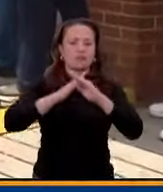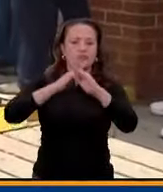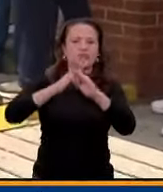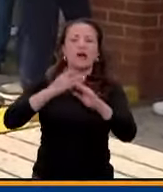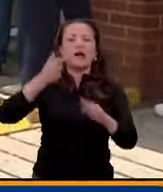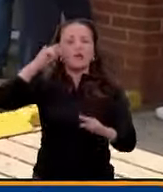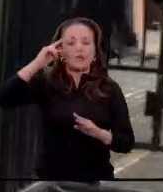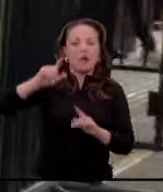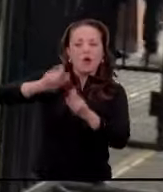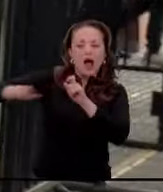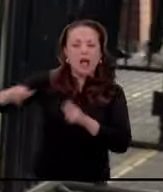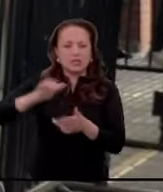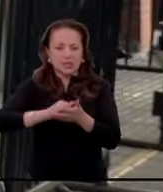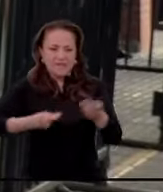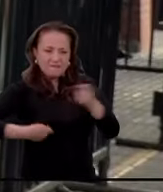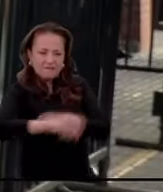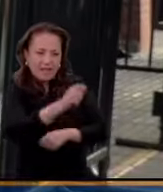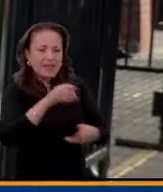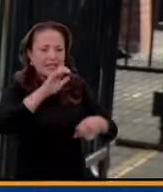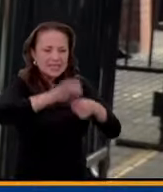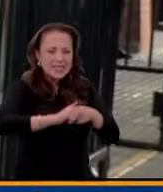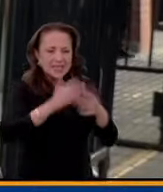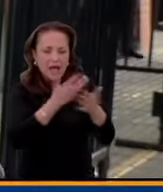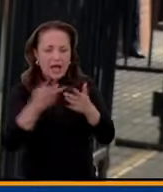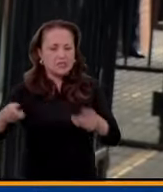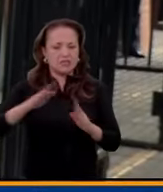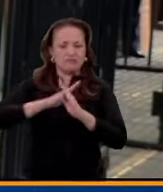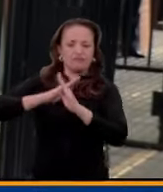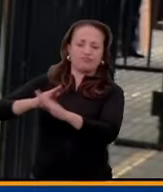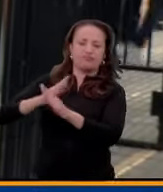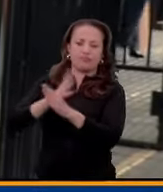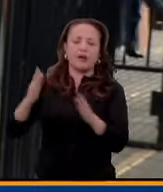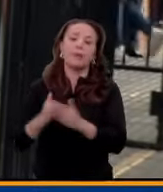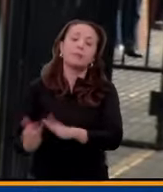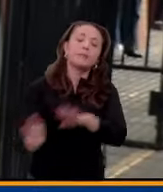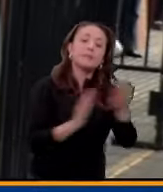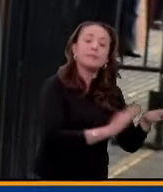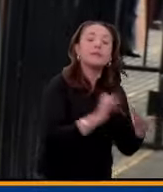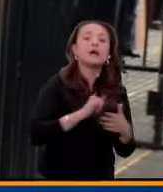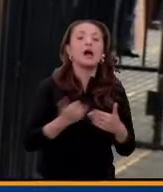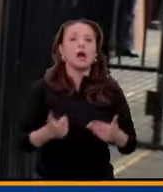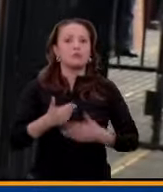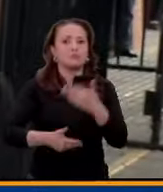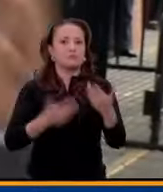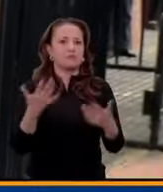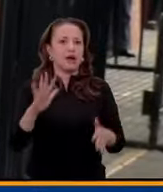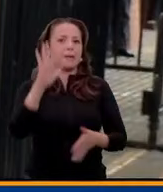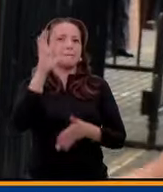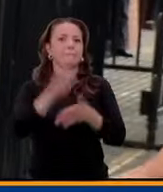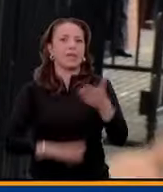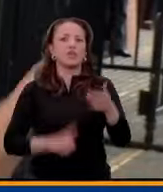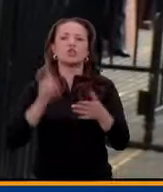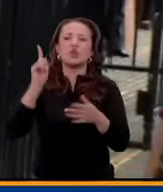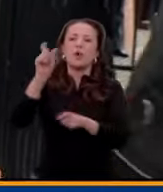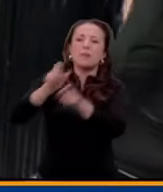tramitadores. El avance más importante para los usuarios es haber podido eliminar los